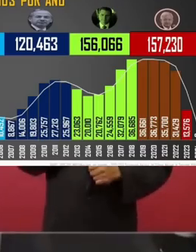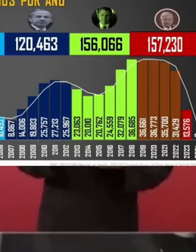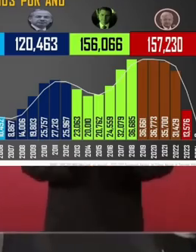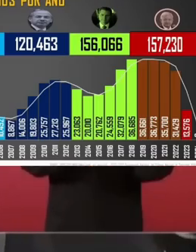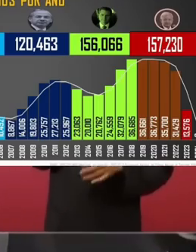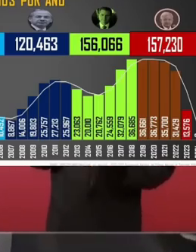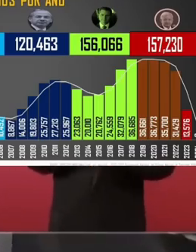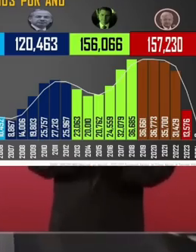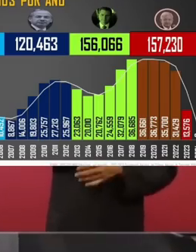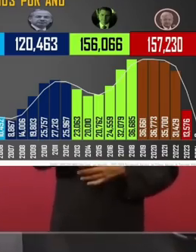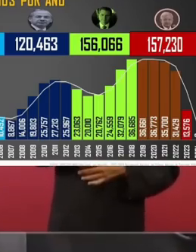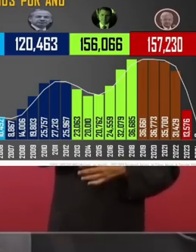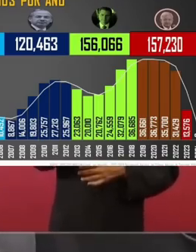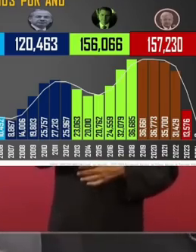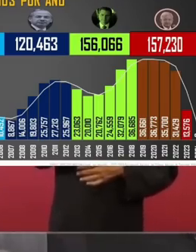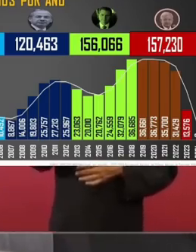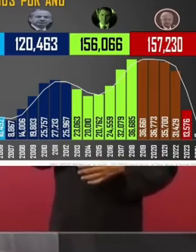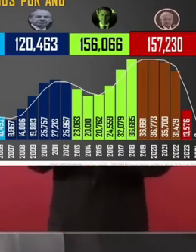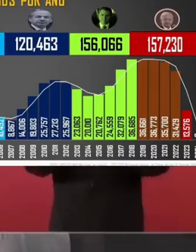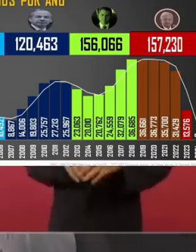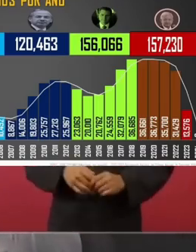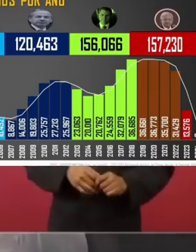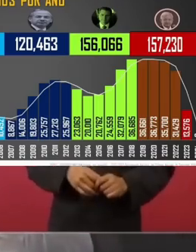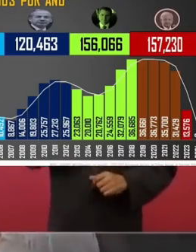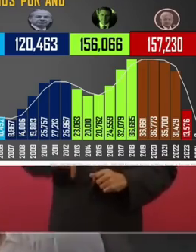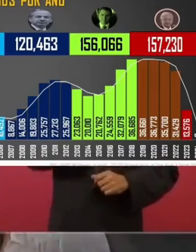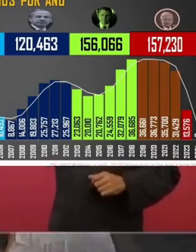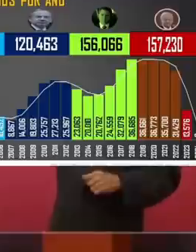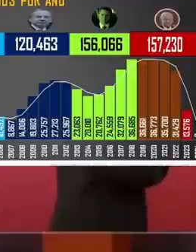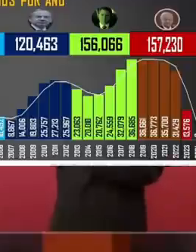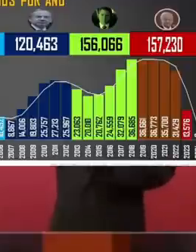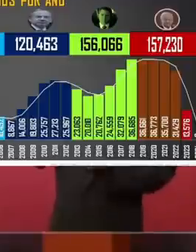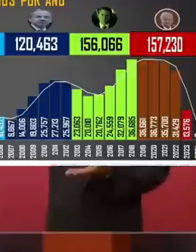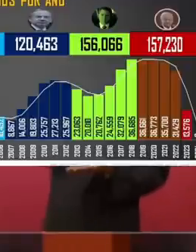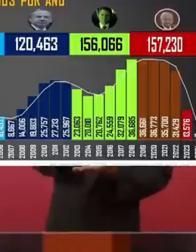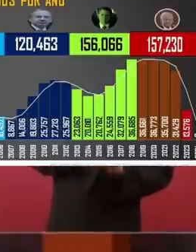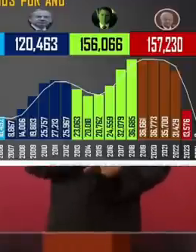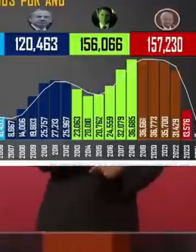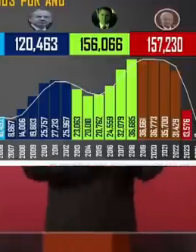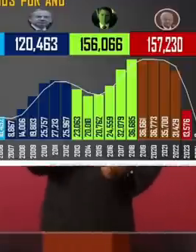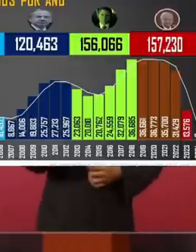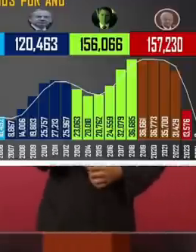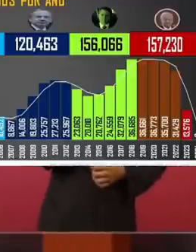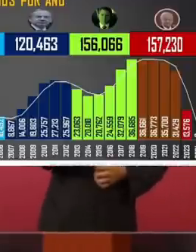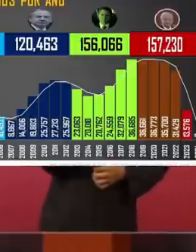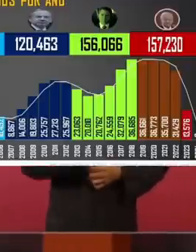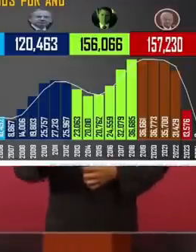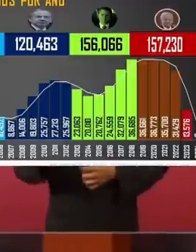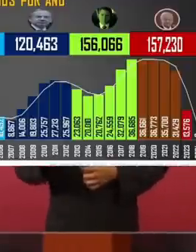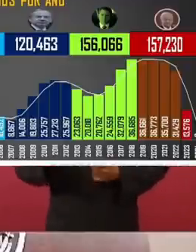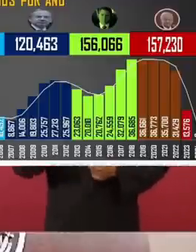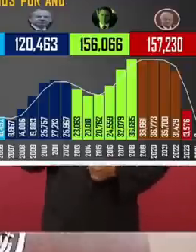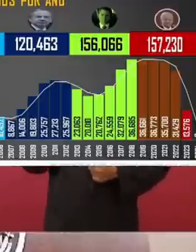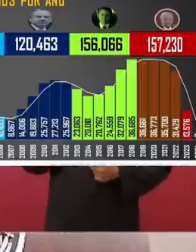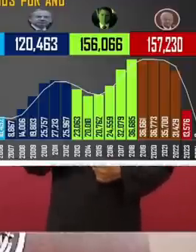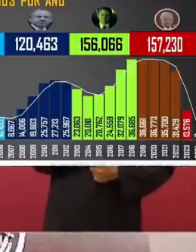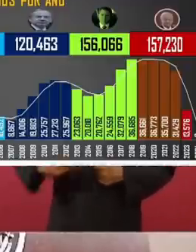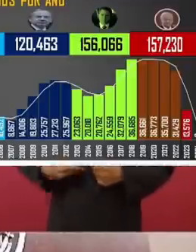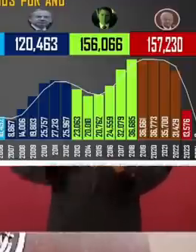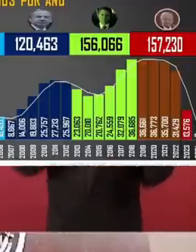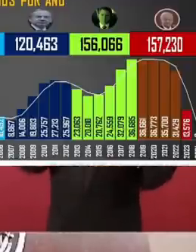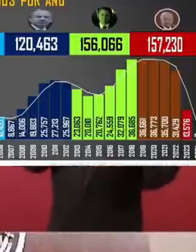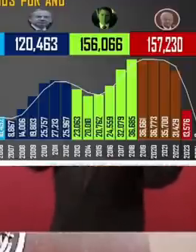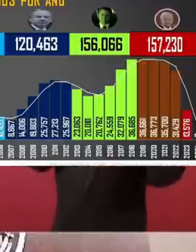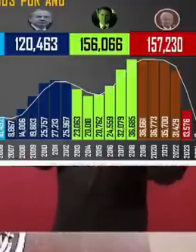Ramos de que hemos logrado en el sexenio lo que no se había logrado en los tres últimos